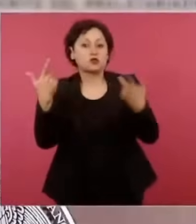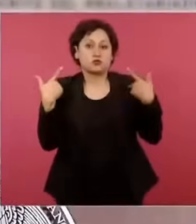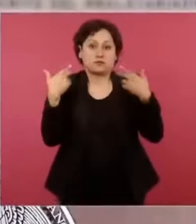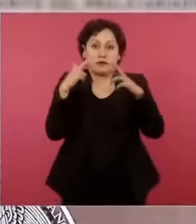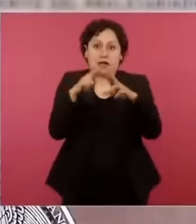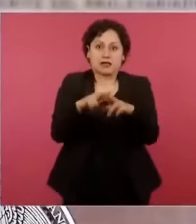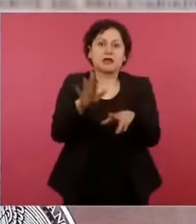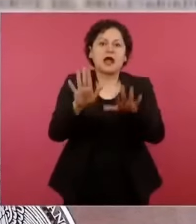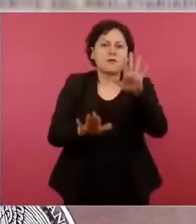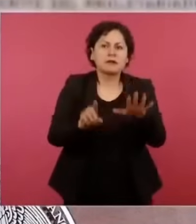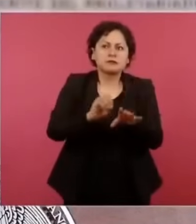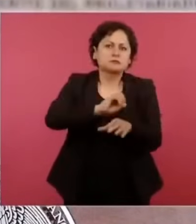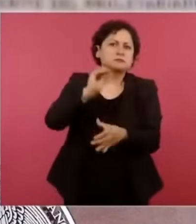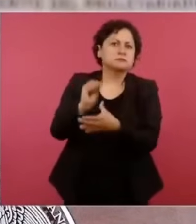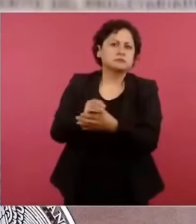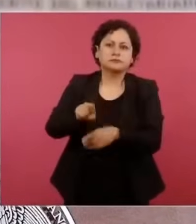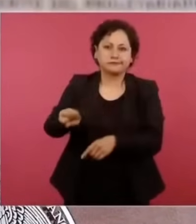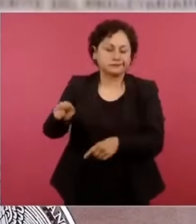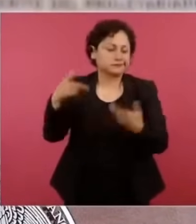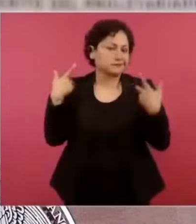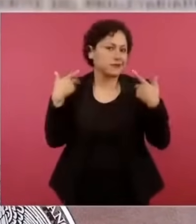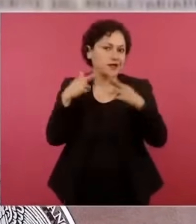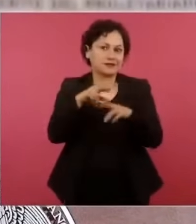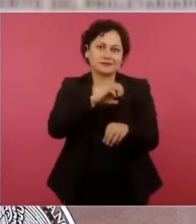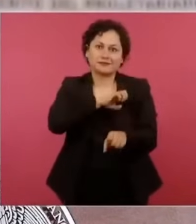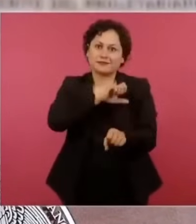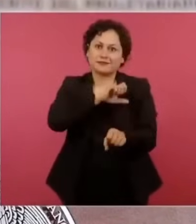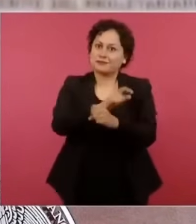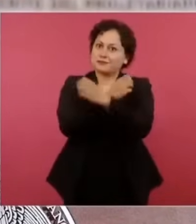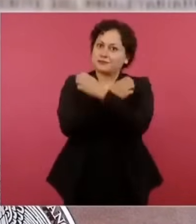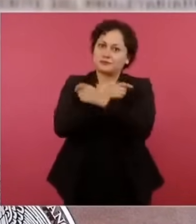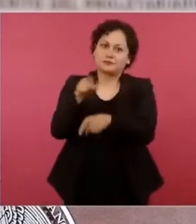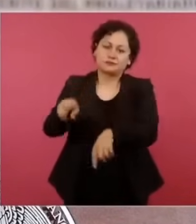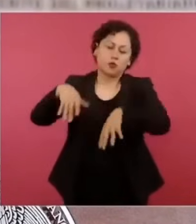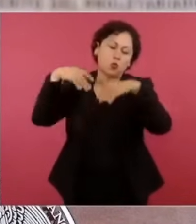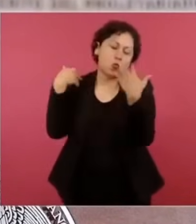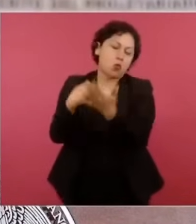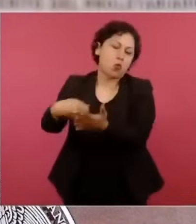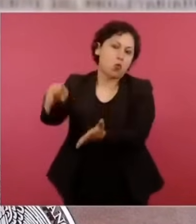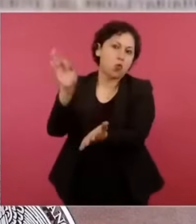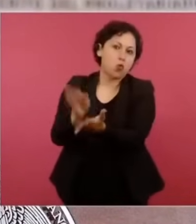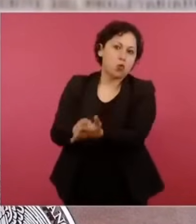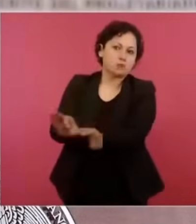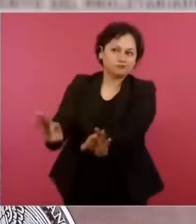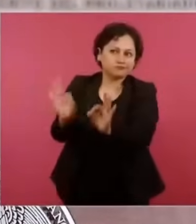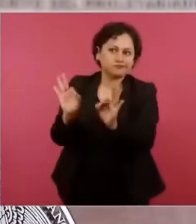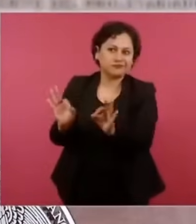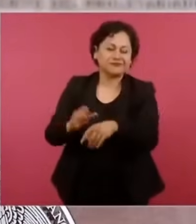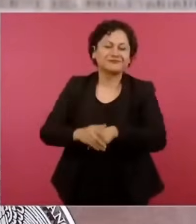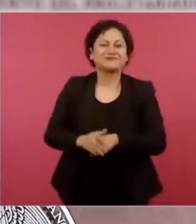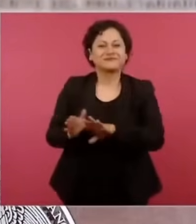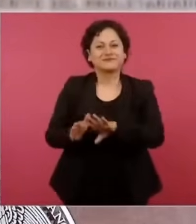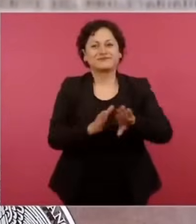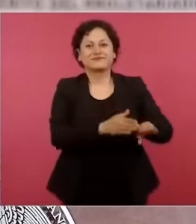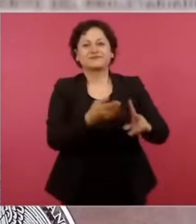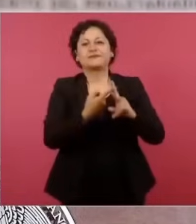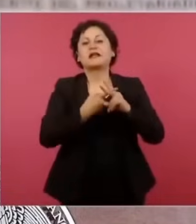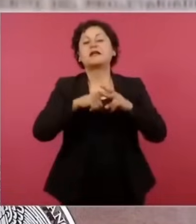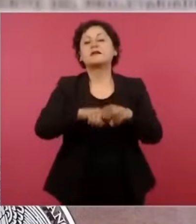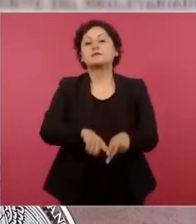héroes. Ahora sí, vamos a iniciar, porque ya saben, las mentiras no paran, porque